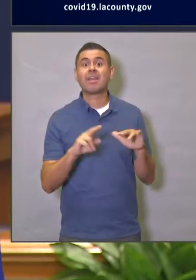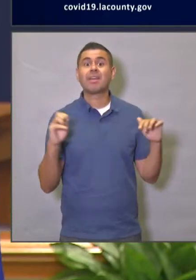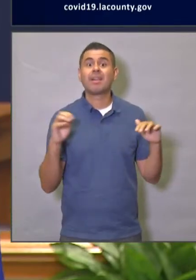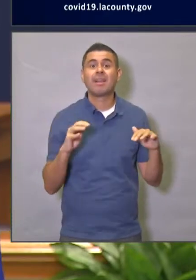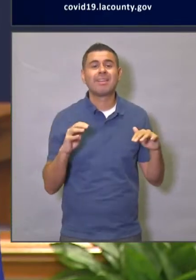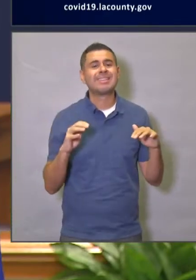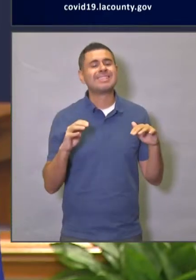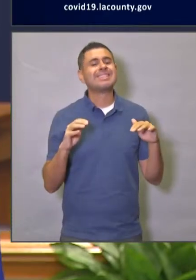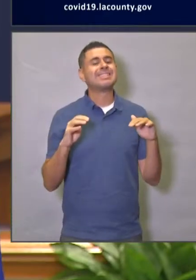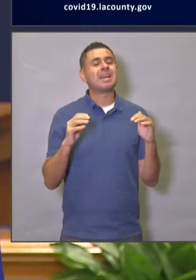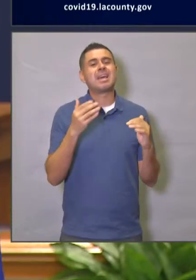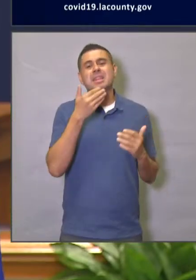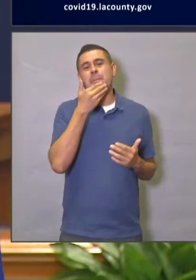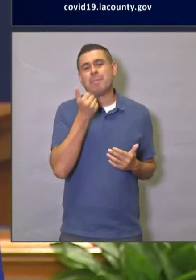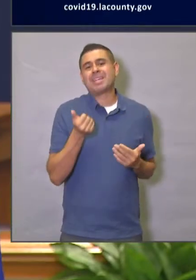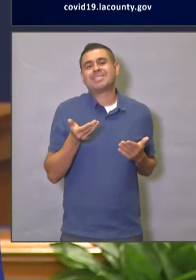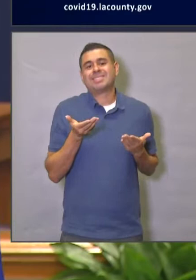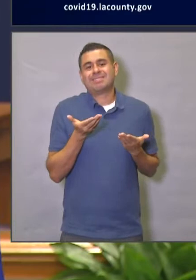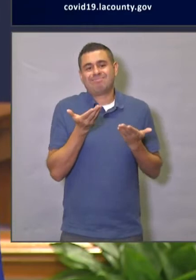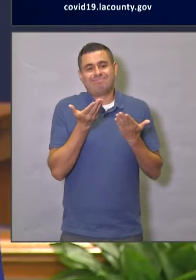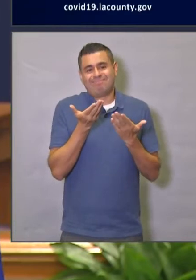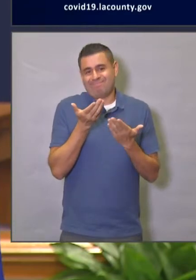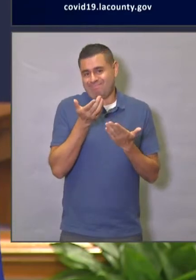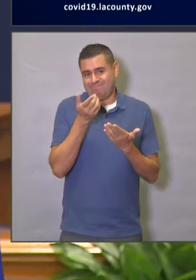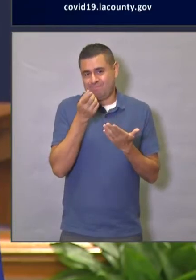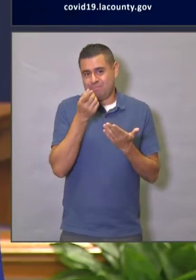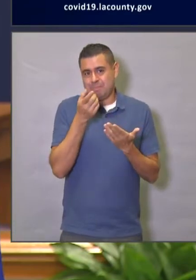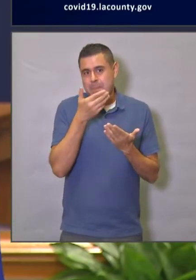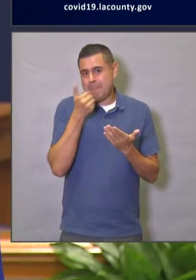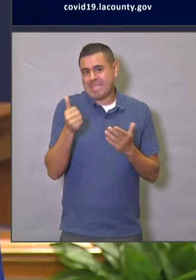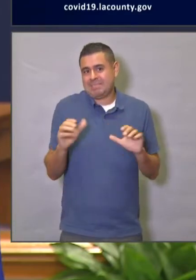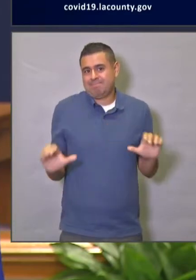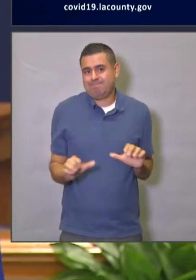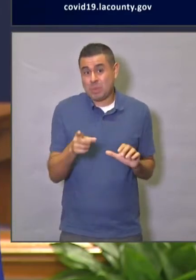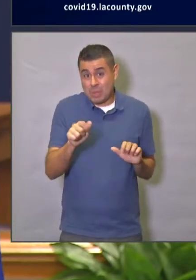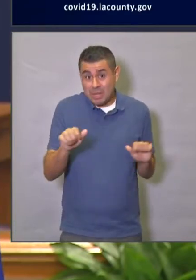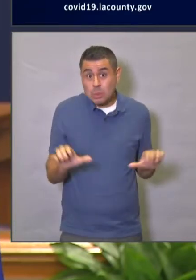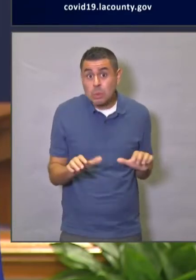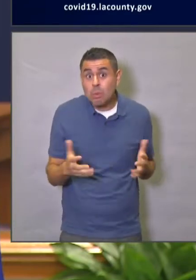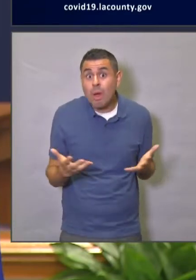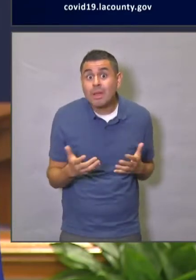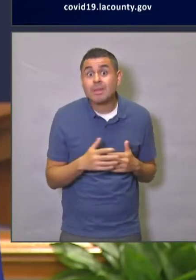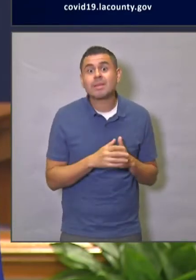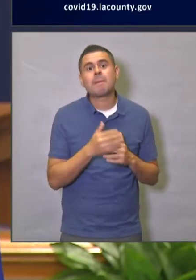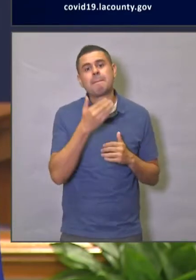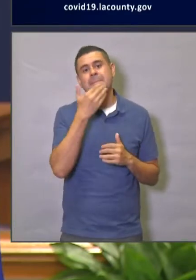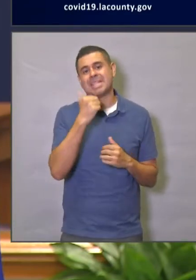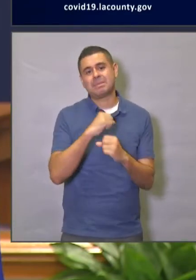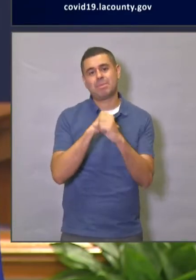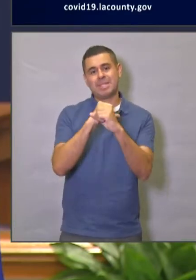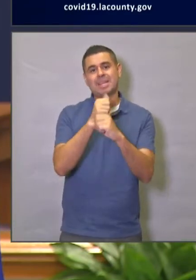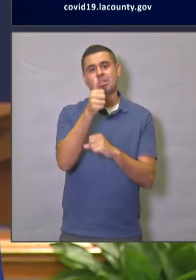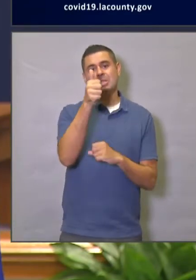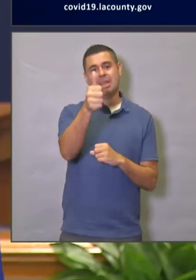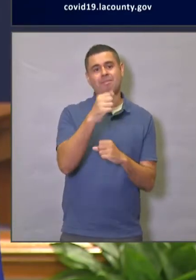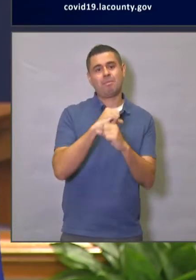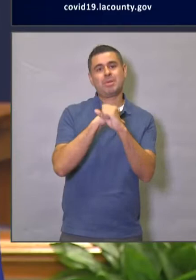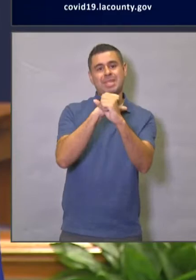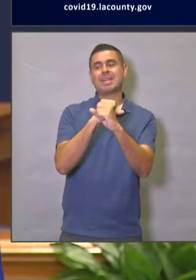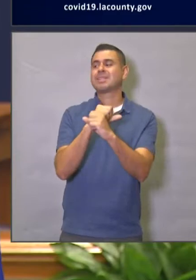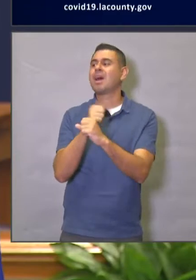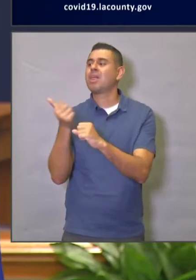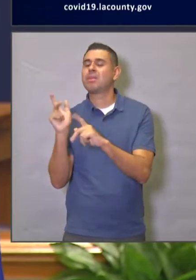de amabilidad que podemos tener el uno por el otro es el de protegernos y proteger a los demás de una posible infección